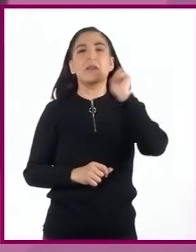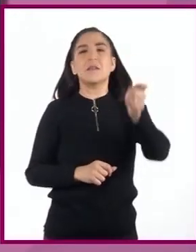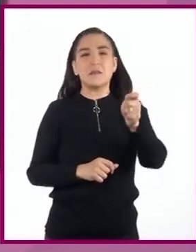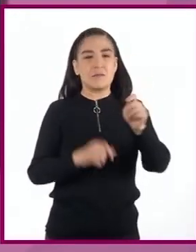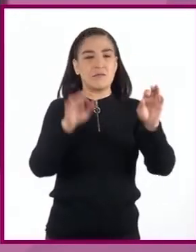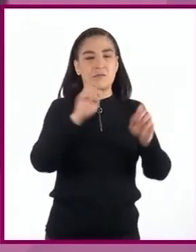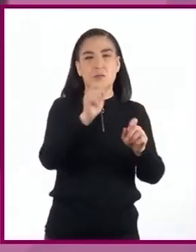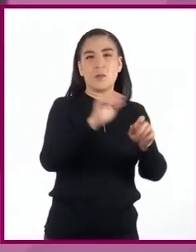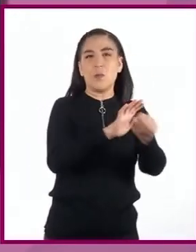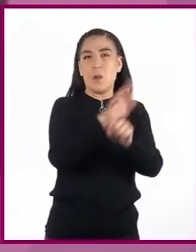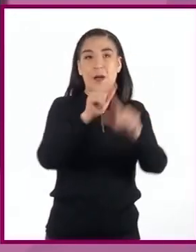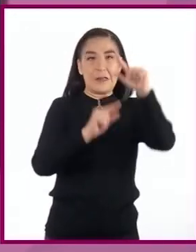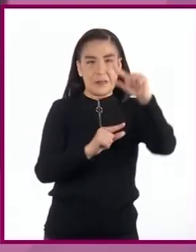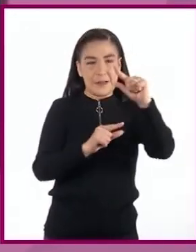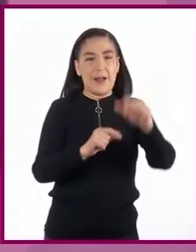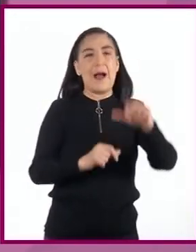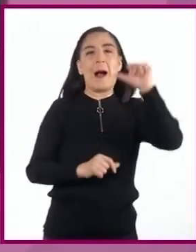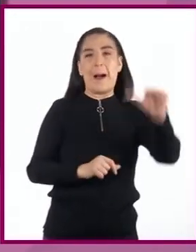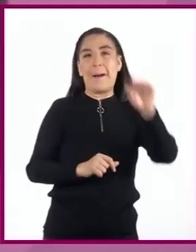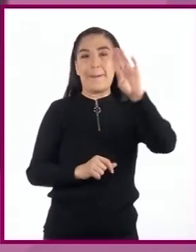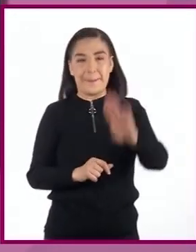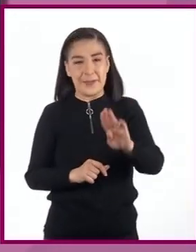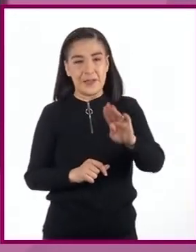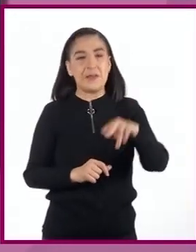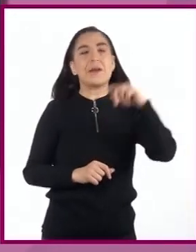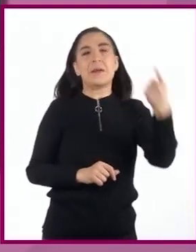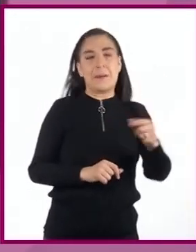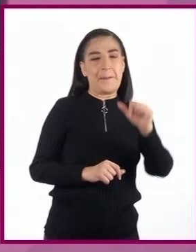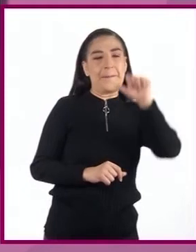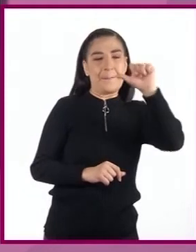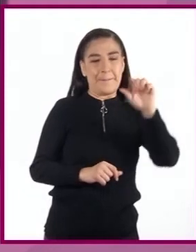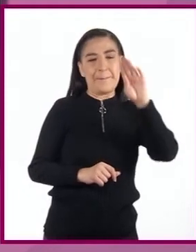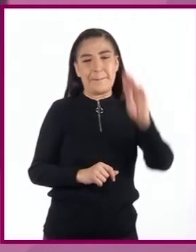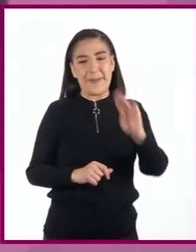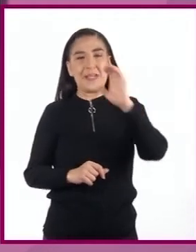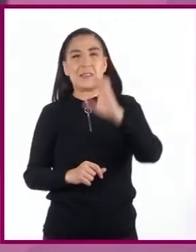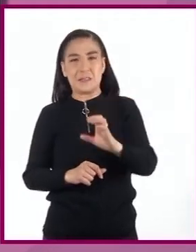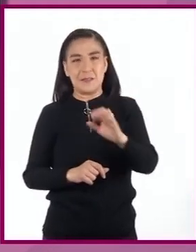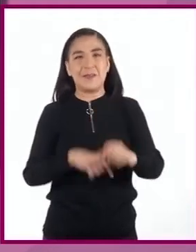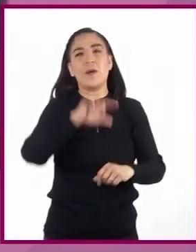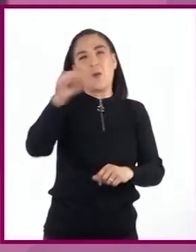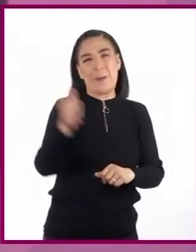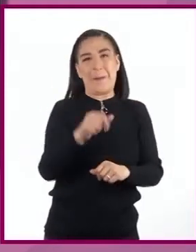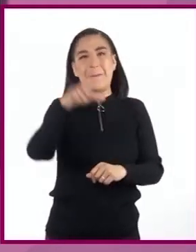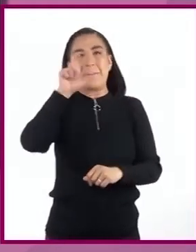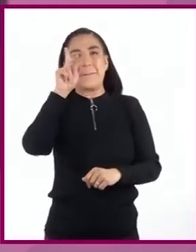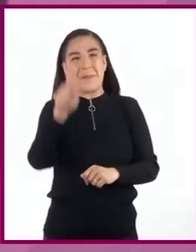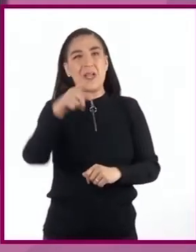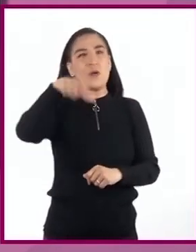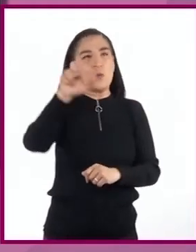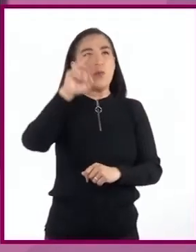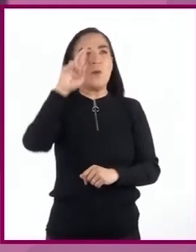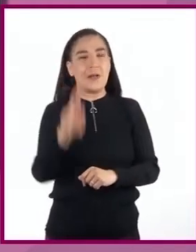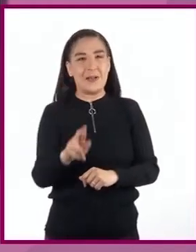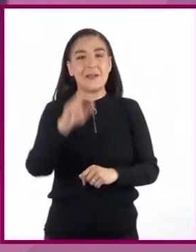el ángulo son los lados AB y BC. En el caso del triángulo PQR, los lados que forman el ángulo